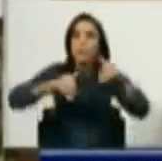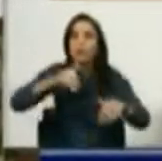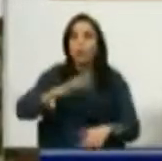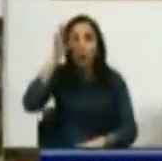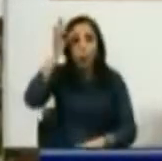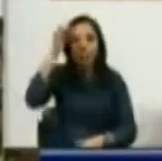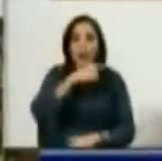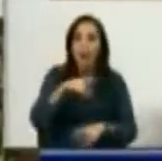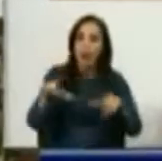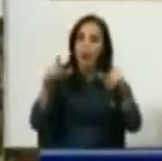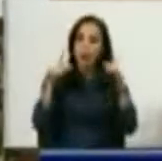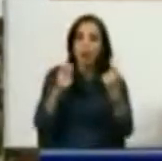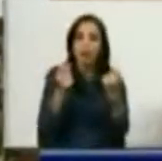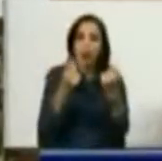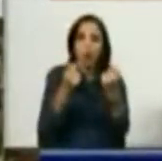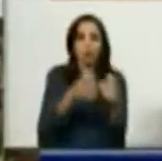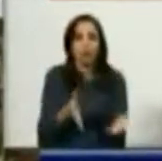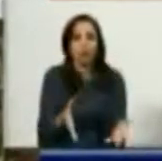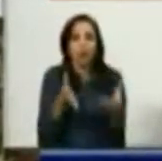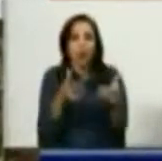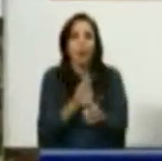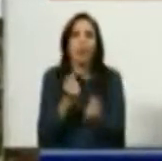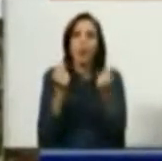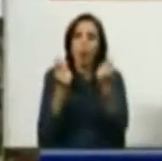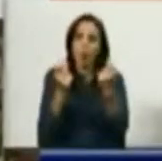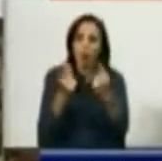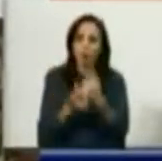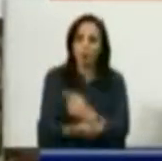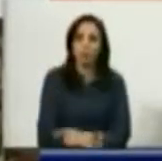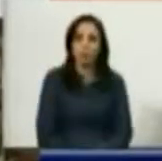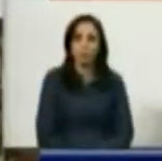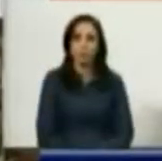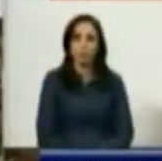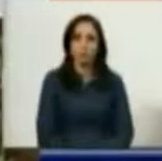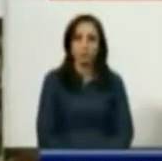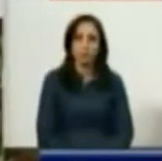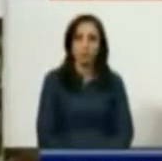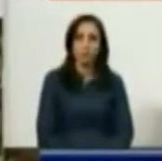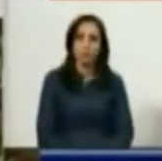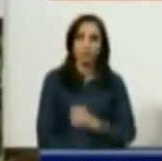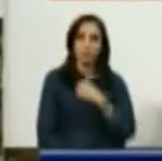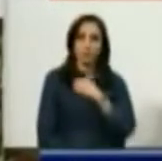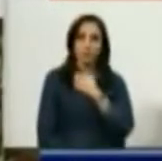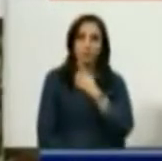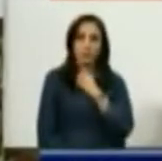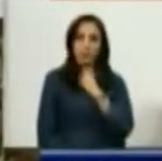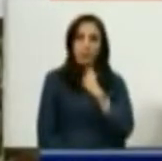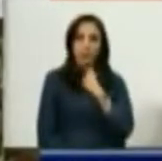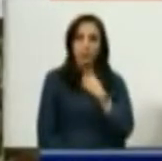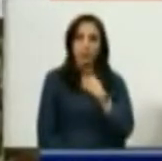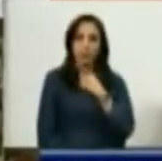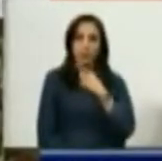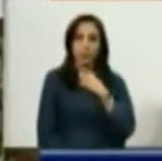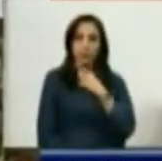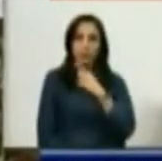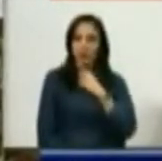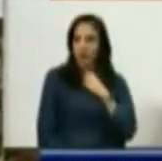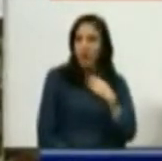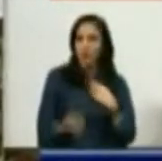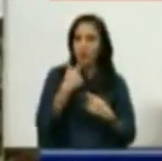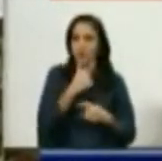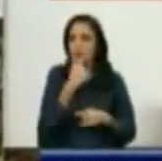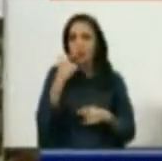en Vargas de once no que van a decir no que el totalitarismo ganó